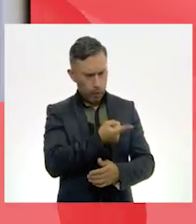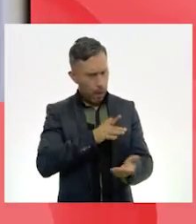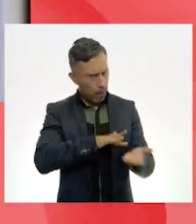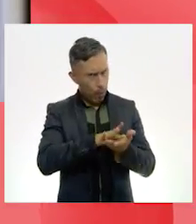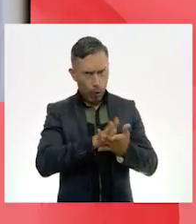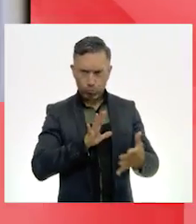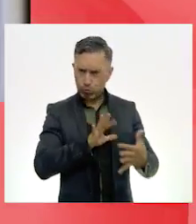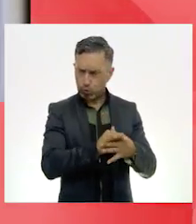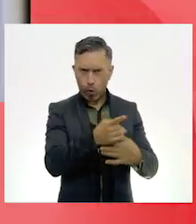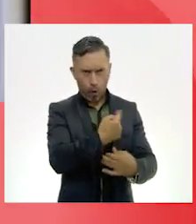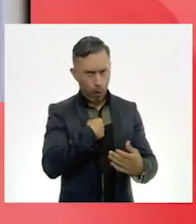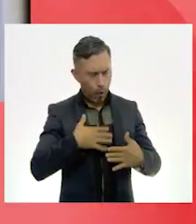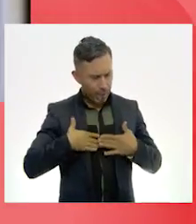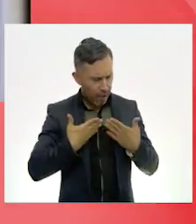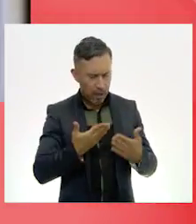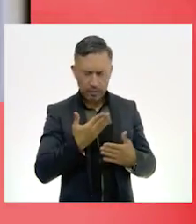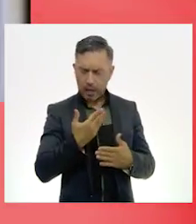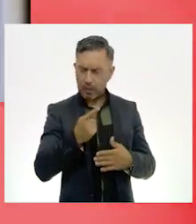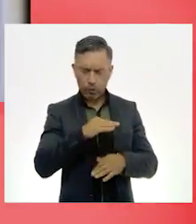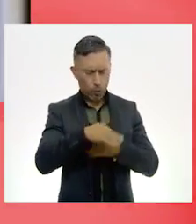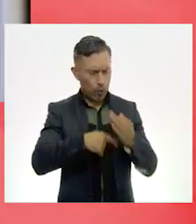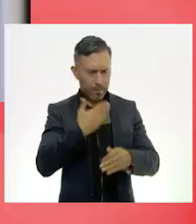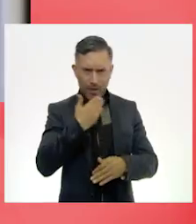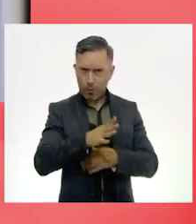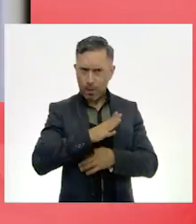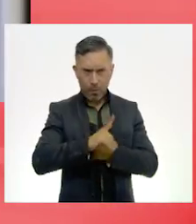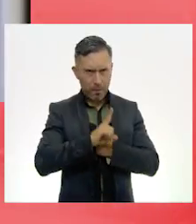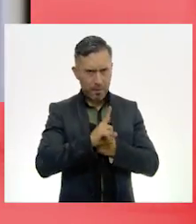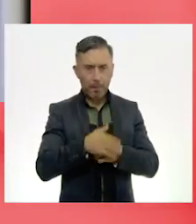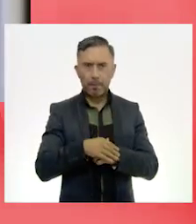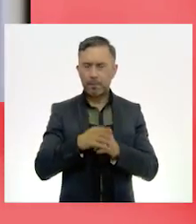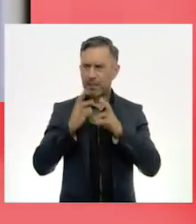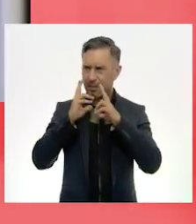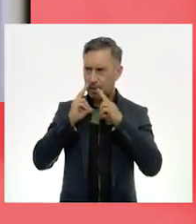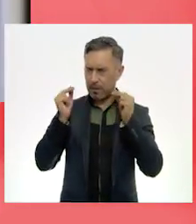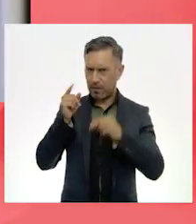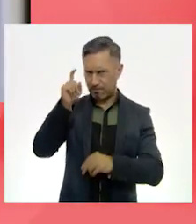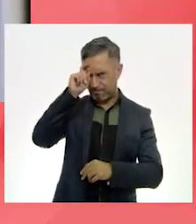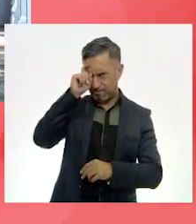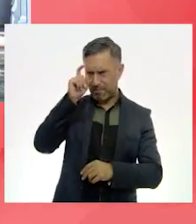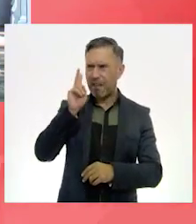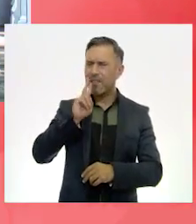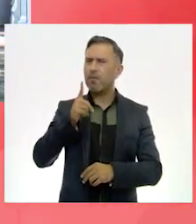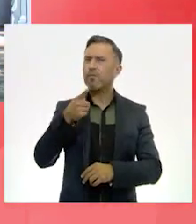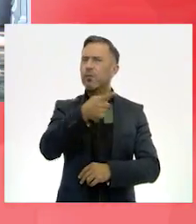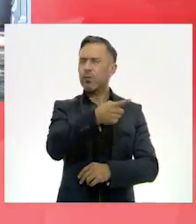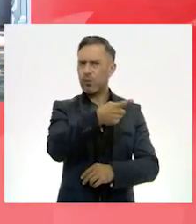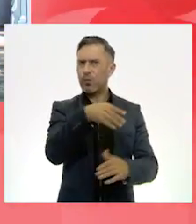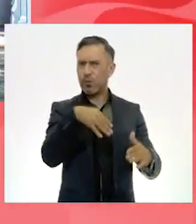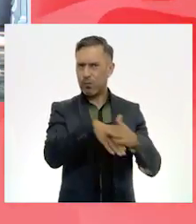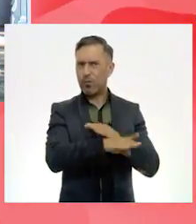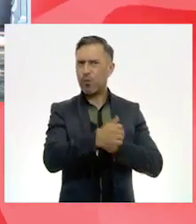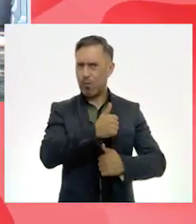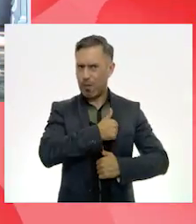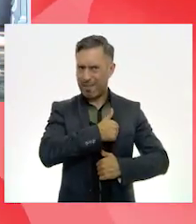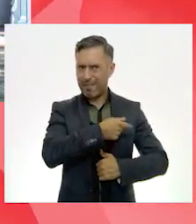bien. Entonces, Emiliano Zapata ahí le dice, ¿sabes qué? ¿Por qué no vamos al cuartel y te presento como a los generales